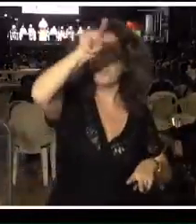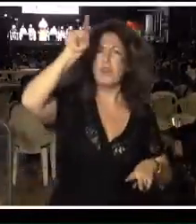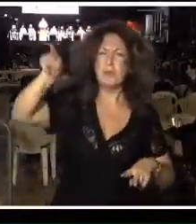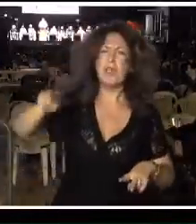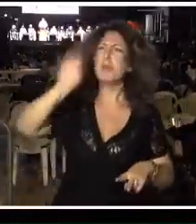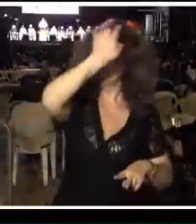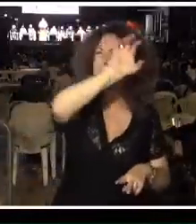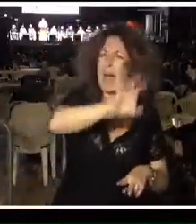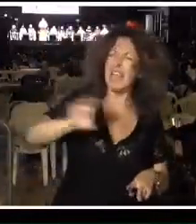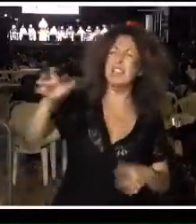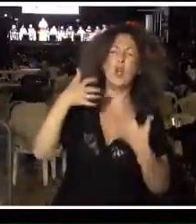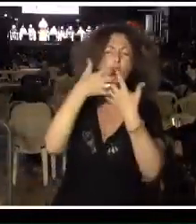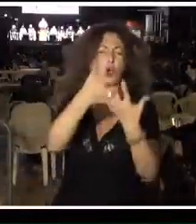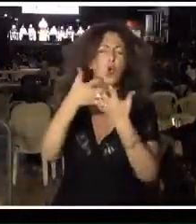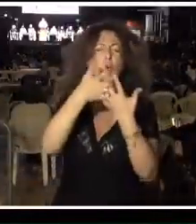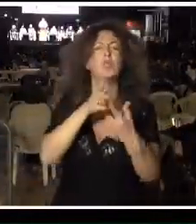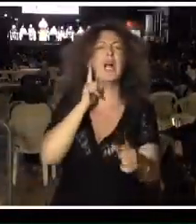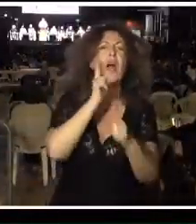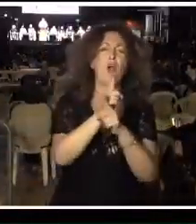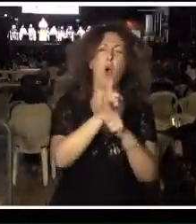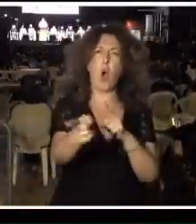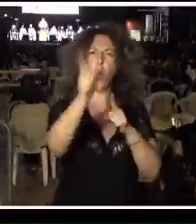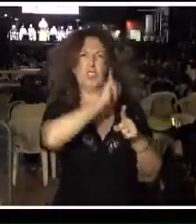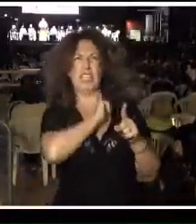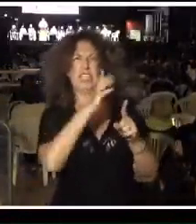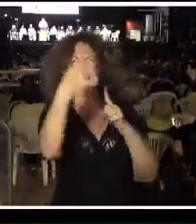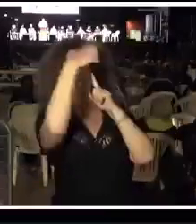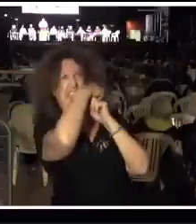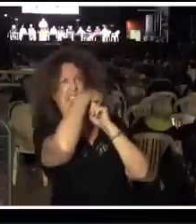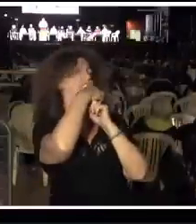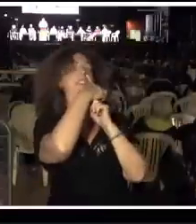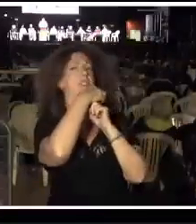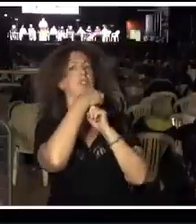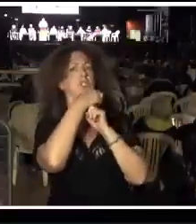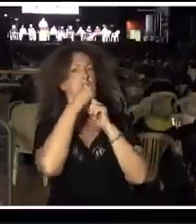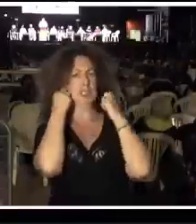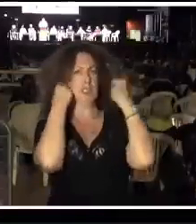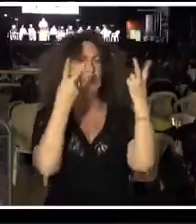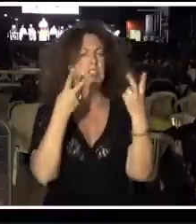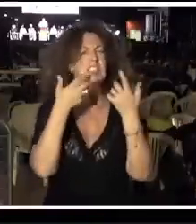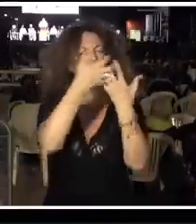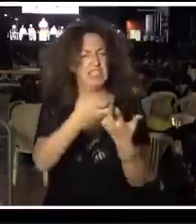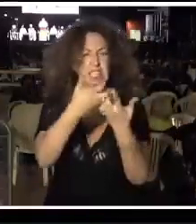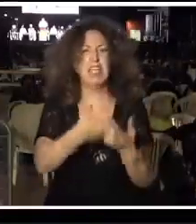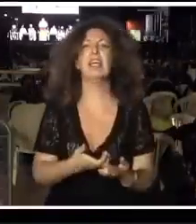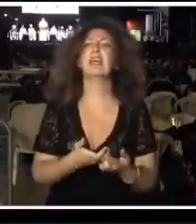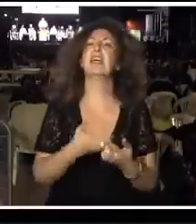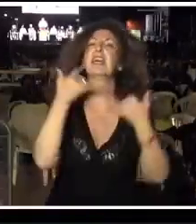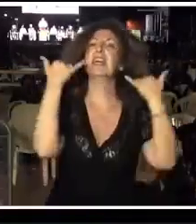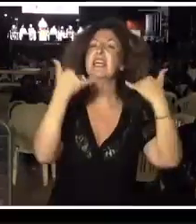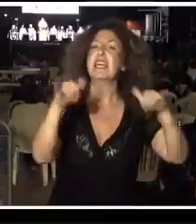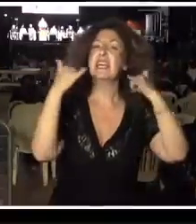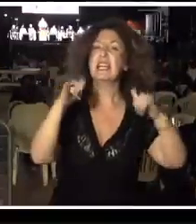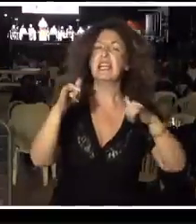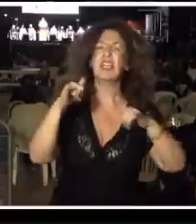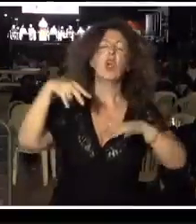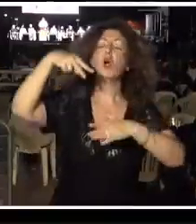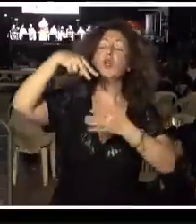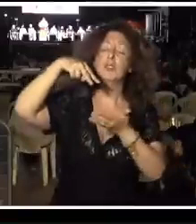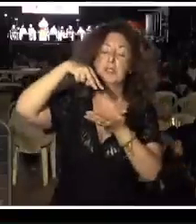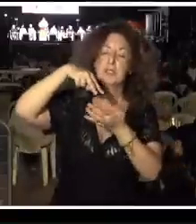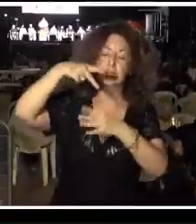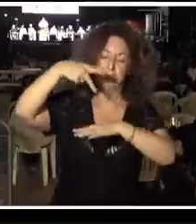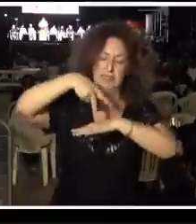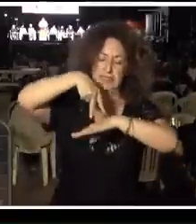que luchan contra agresiones y ocupaciones extranjeras, al pueblo sirio, que a pesar de haber vencido al